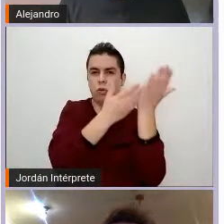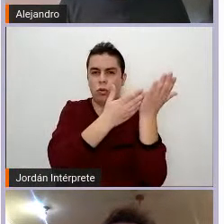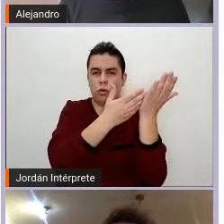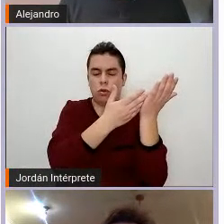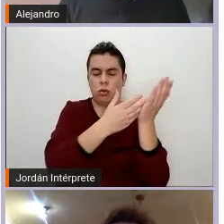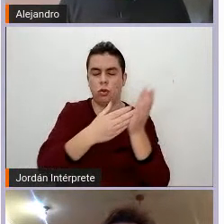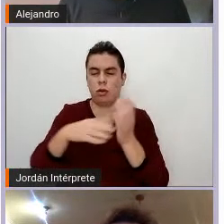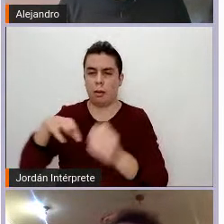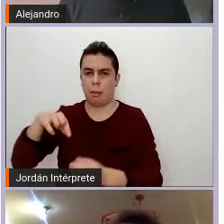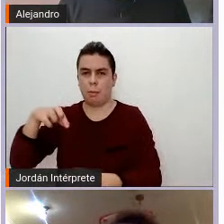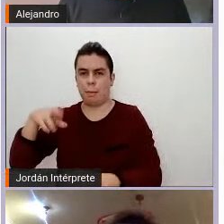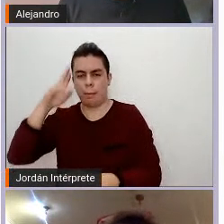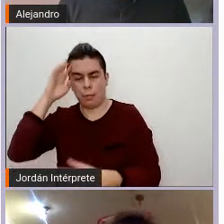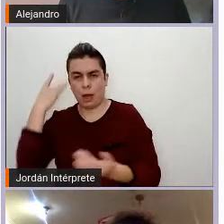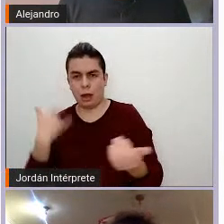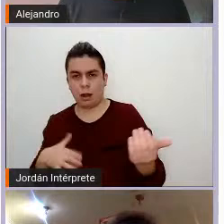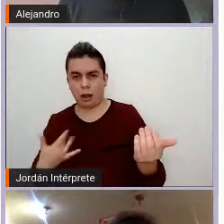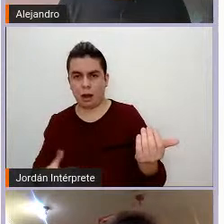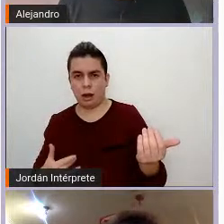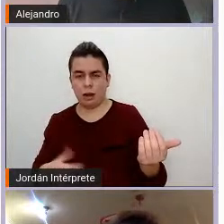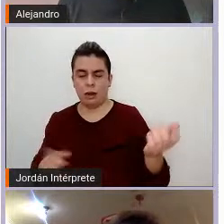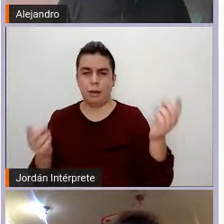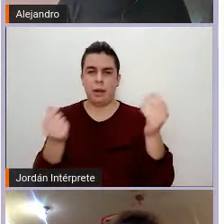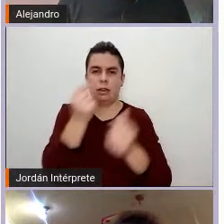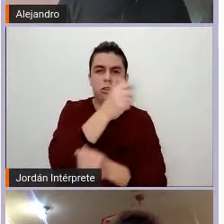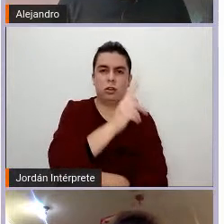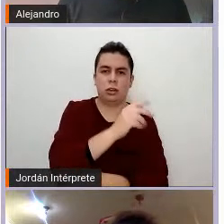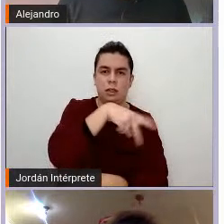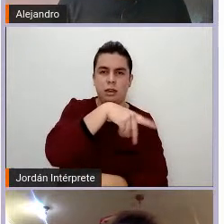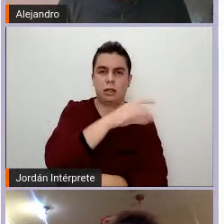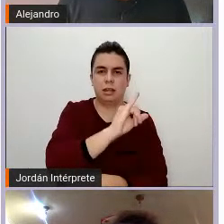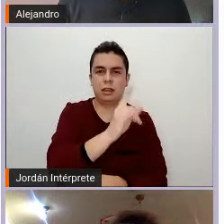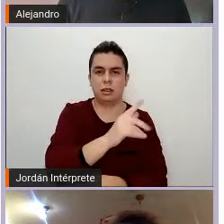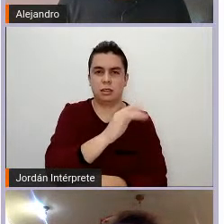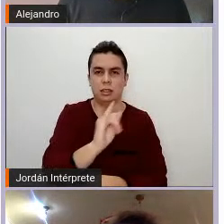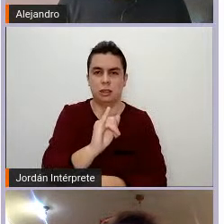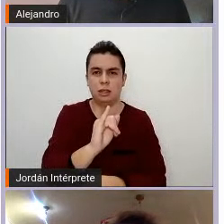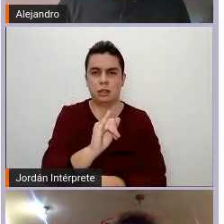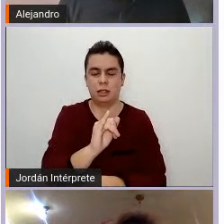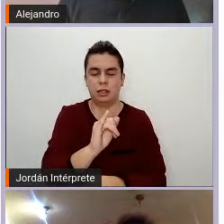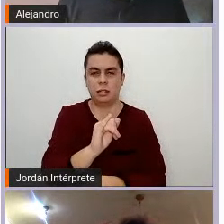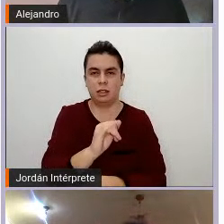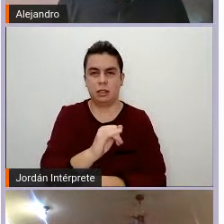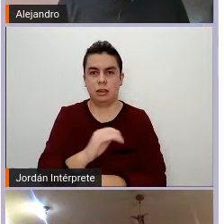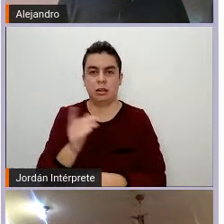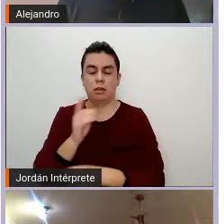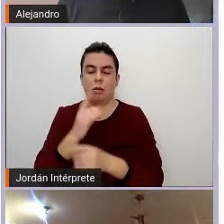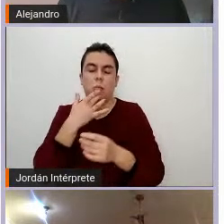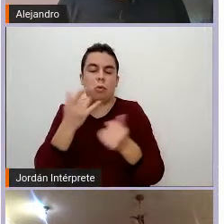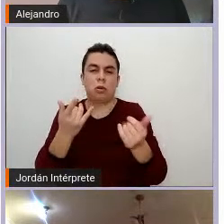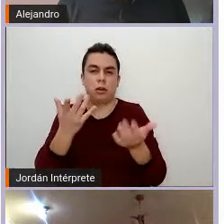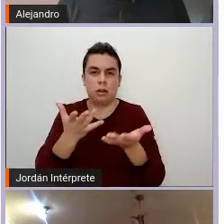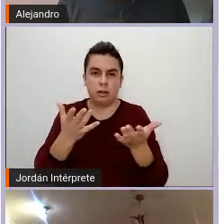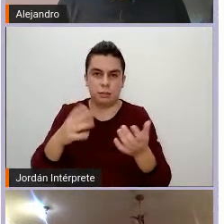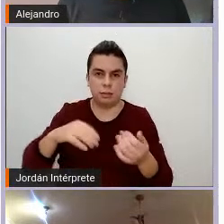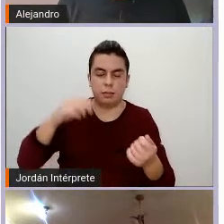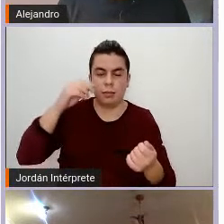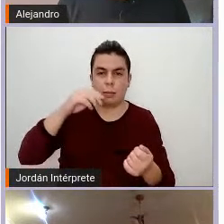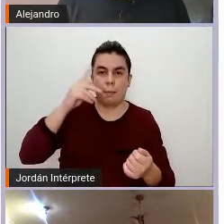específica, básicamente porque, al contrario de Violeta, Kandinsky escribió sus postulados teóricos sobre las